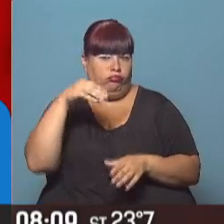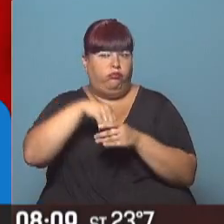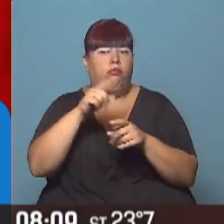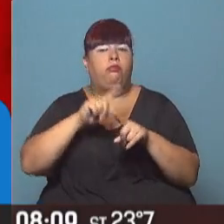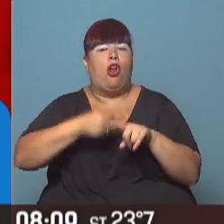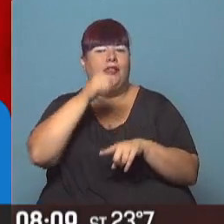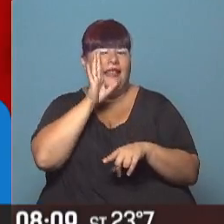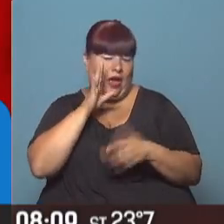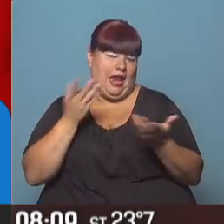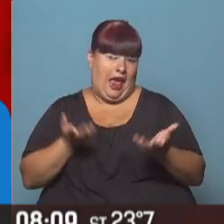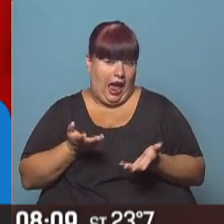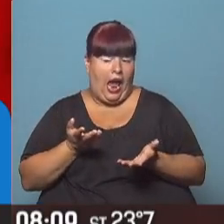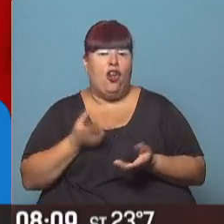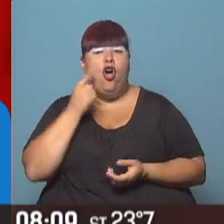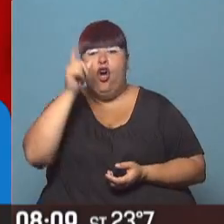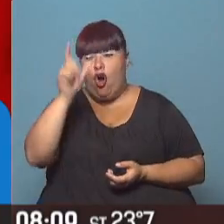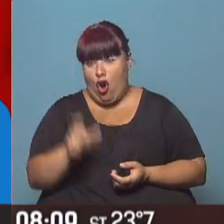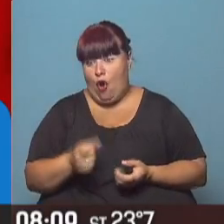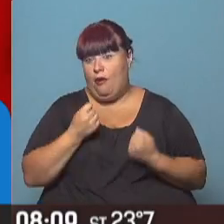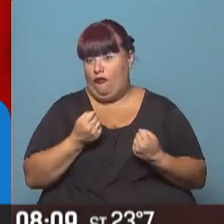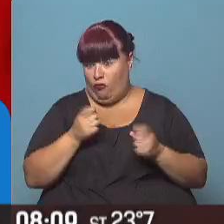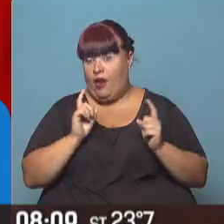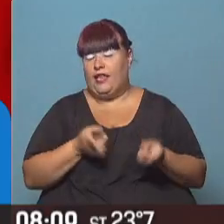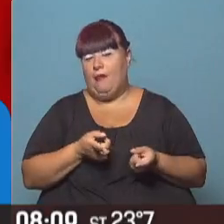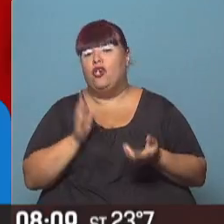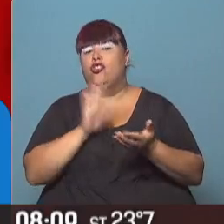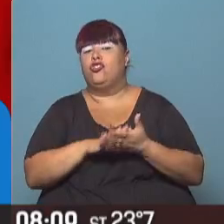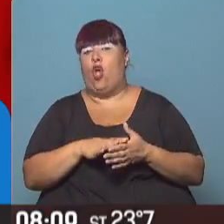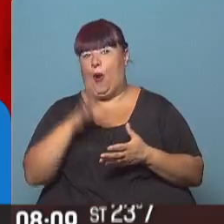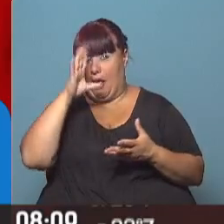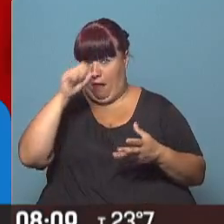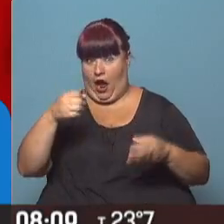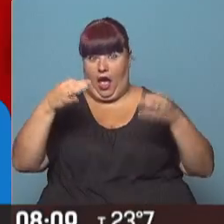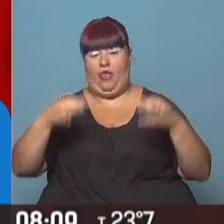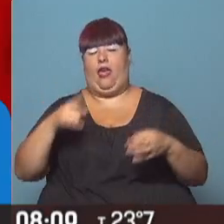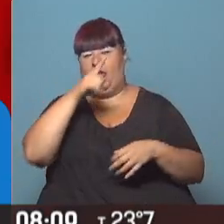política norteamericana y claro está, el hombre fuerte, si los hay, en materia diplomática del país del norte.